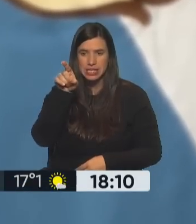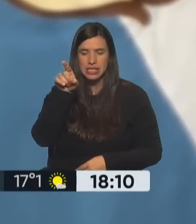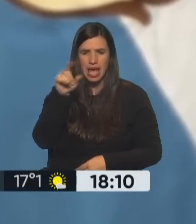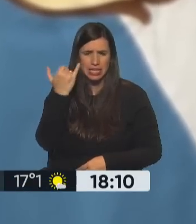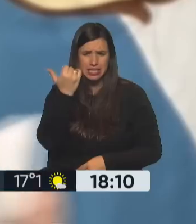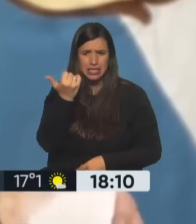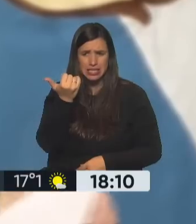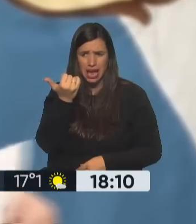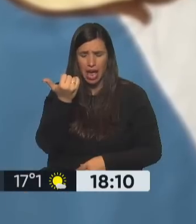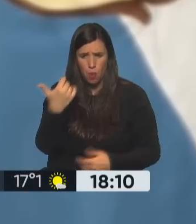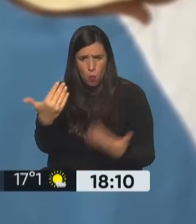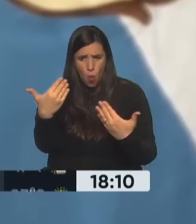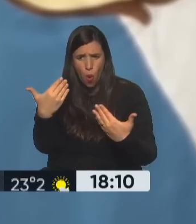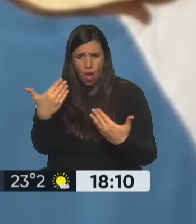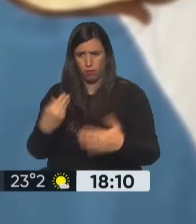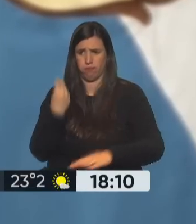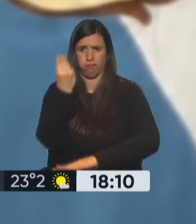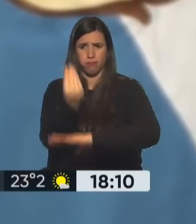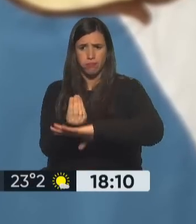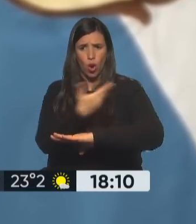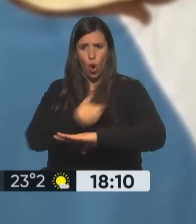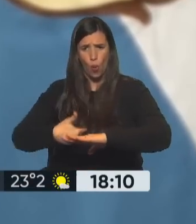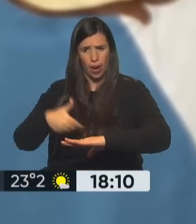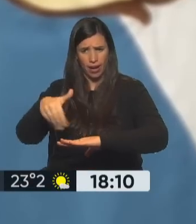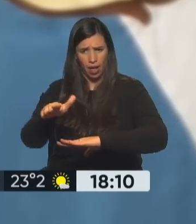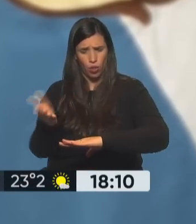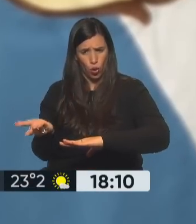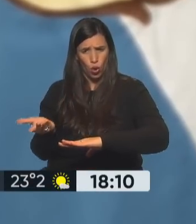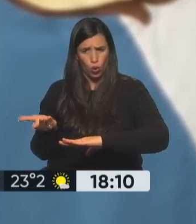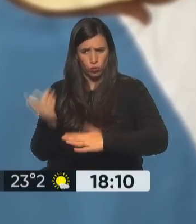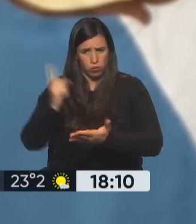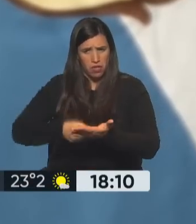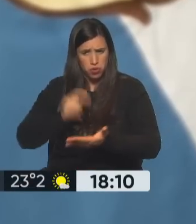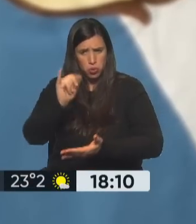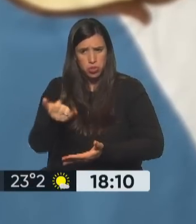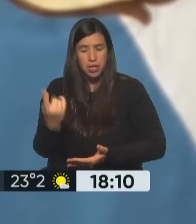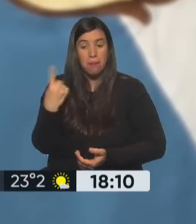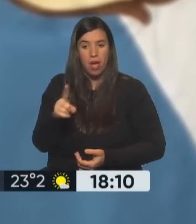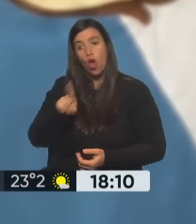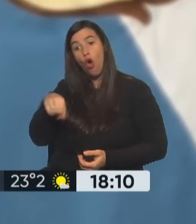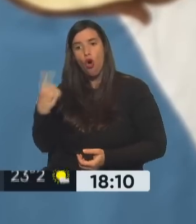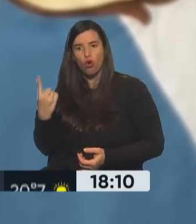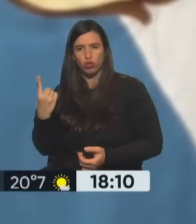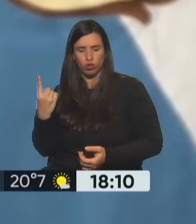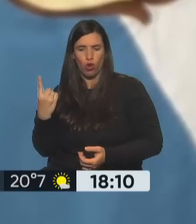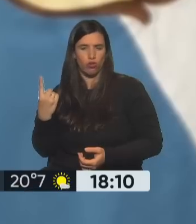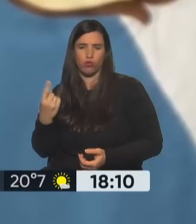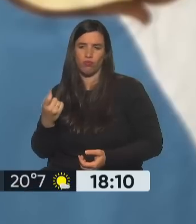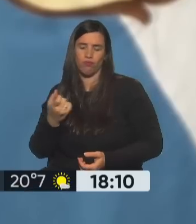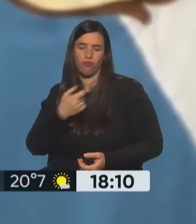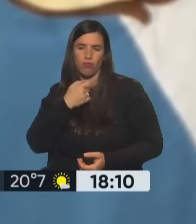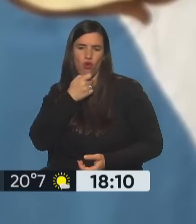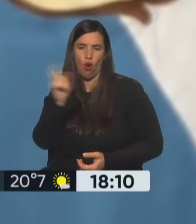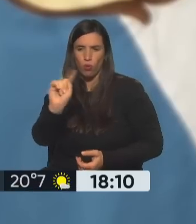gobernador, pero otros candidatos no conformes con la resolución del tribunal acudieron a la Suprema Corte